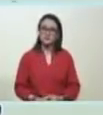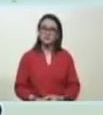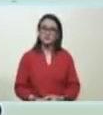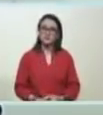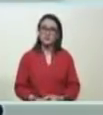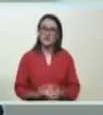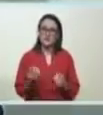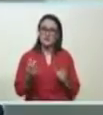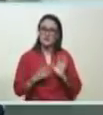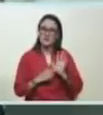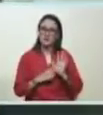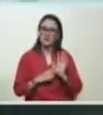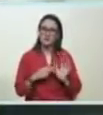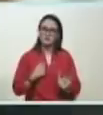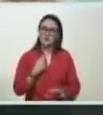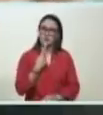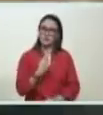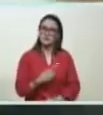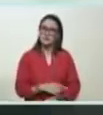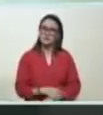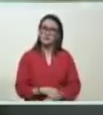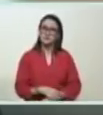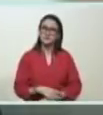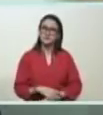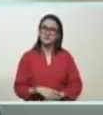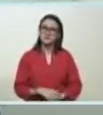desde la verdad, lo digo desde la verdad.